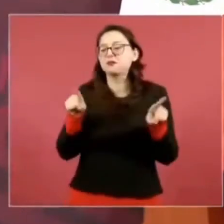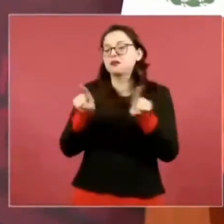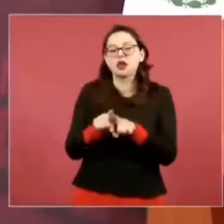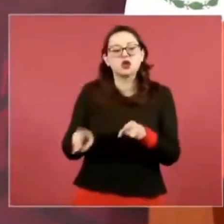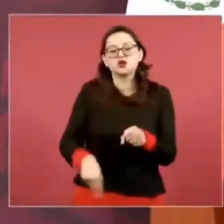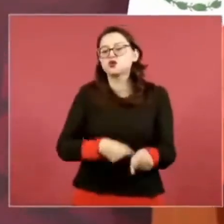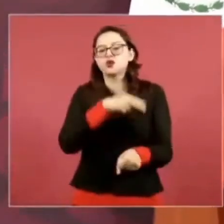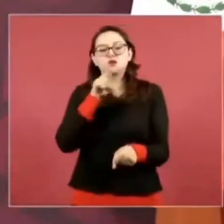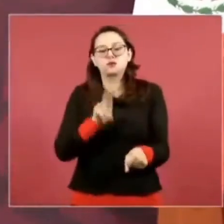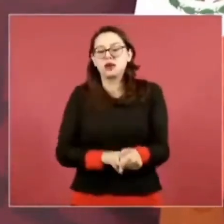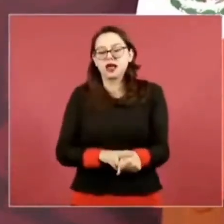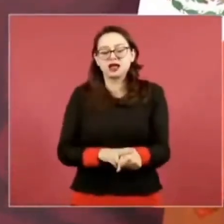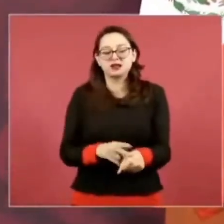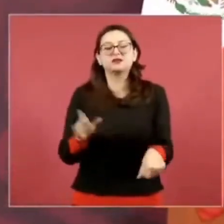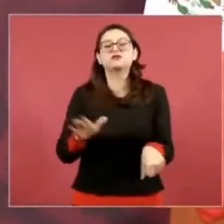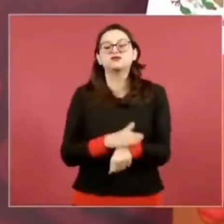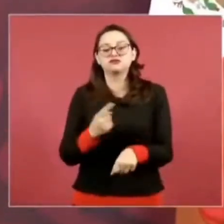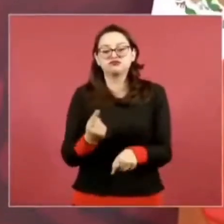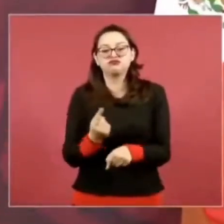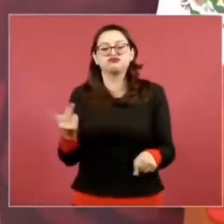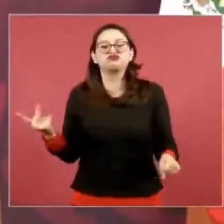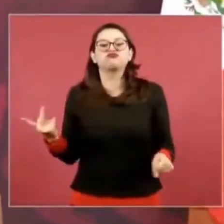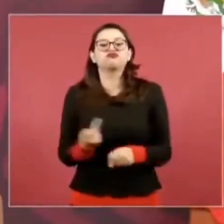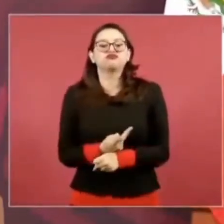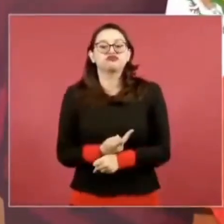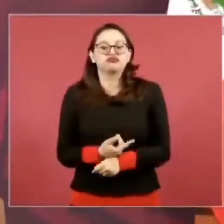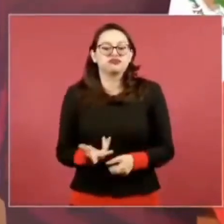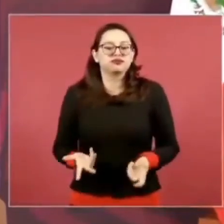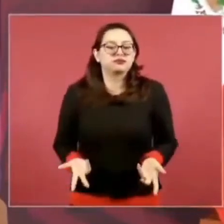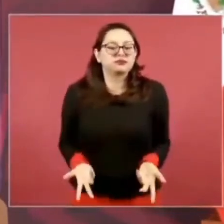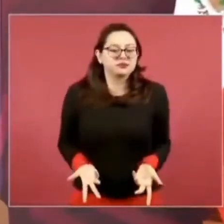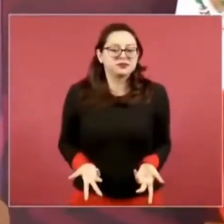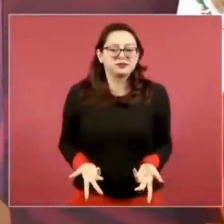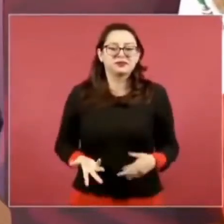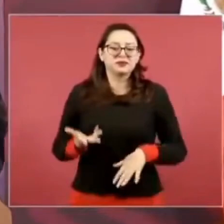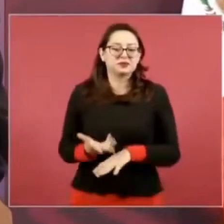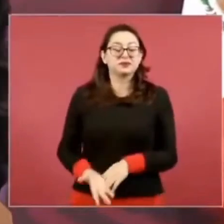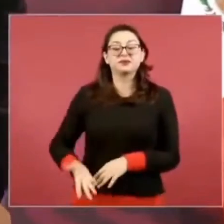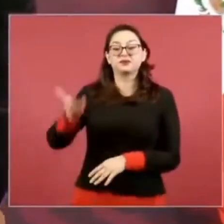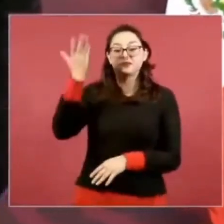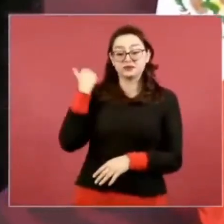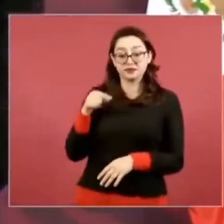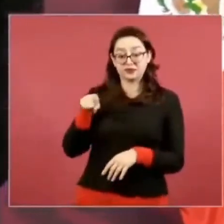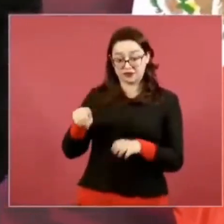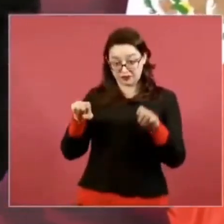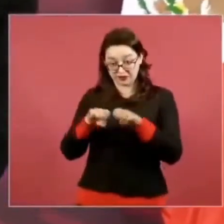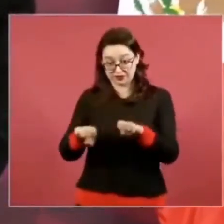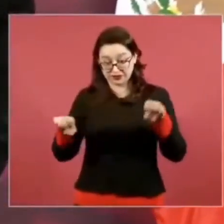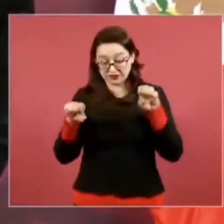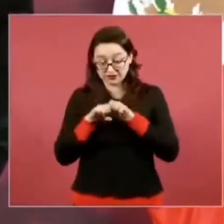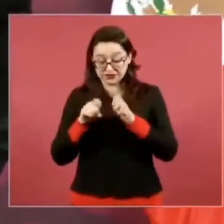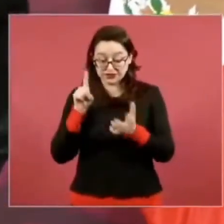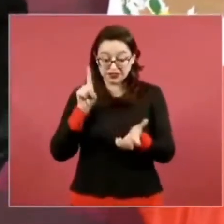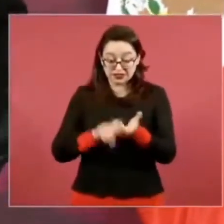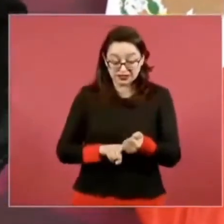porque había en aquel entonces liberales